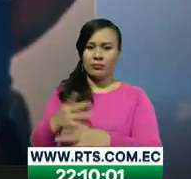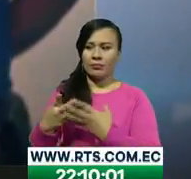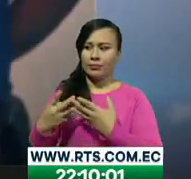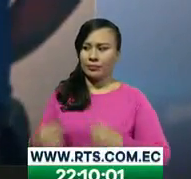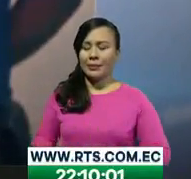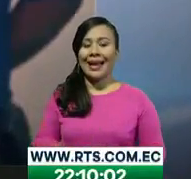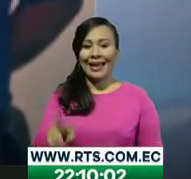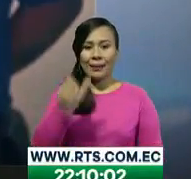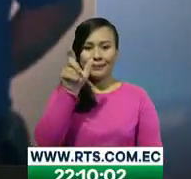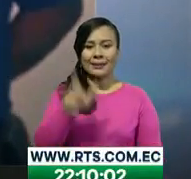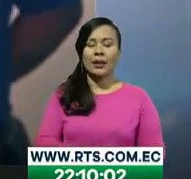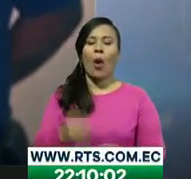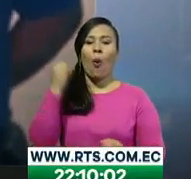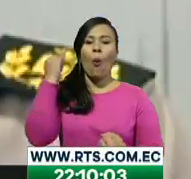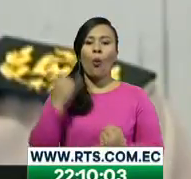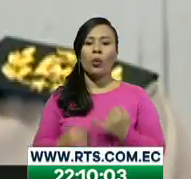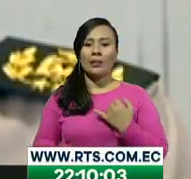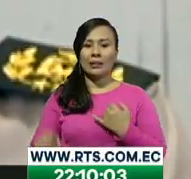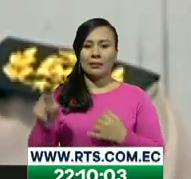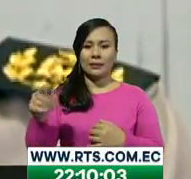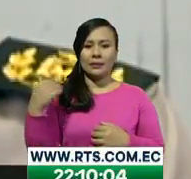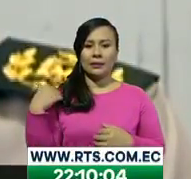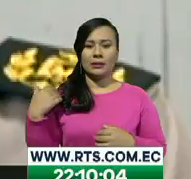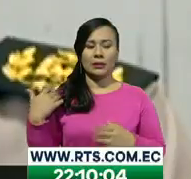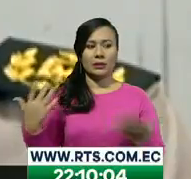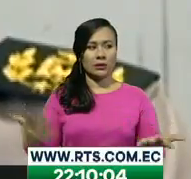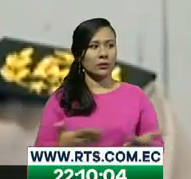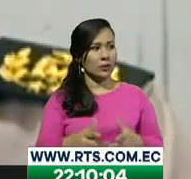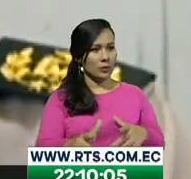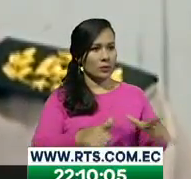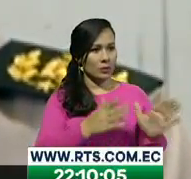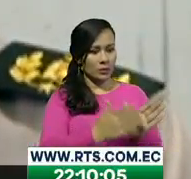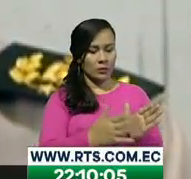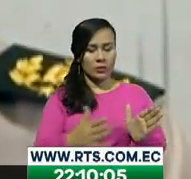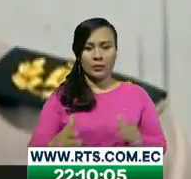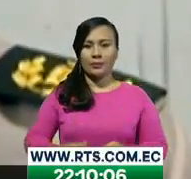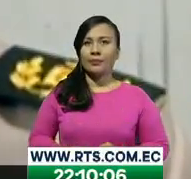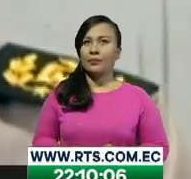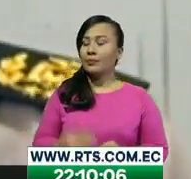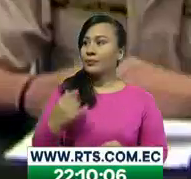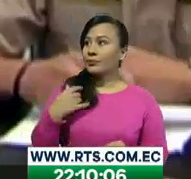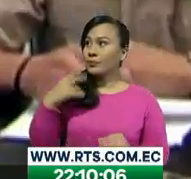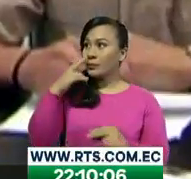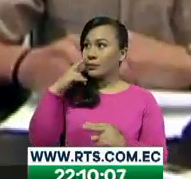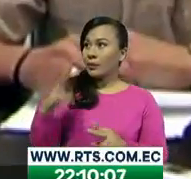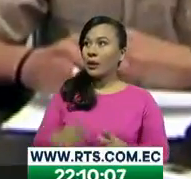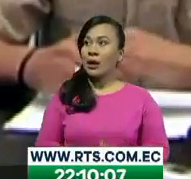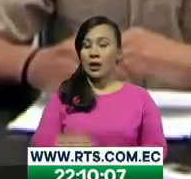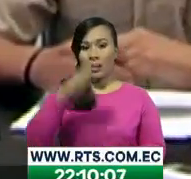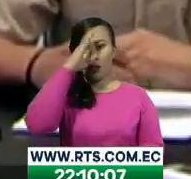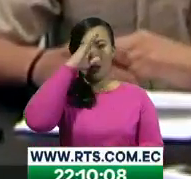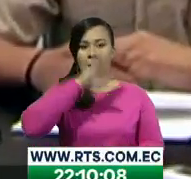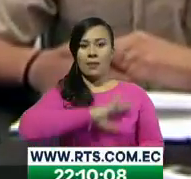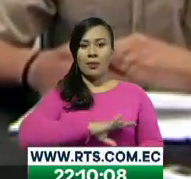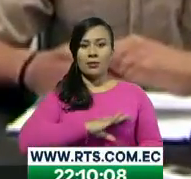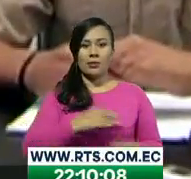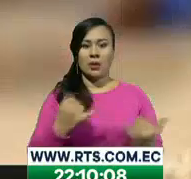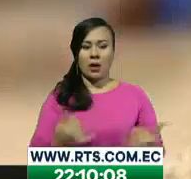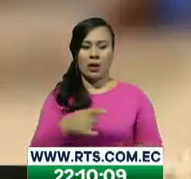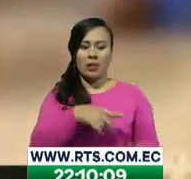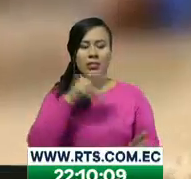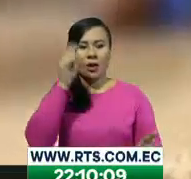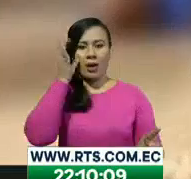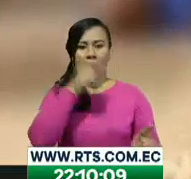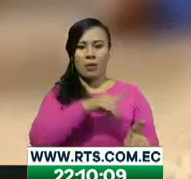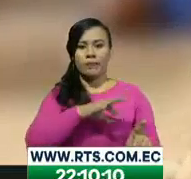el último propietario que consta en el registro y tiene un antecedente penal por robo. La policía descarta el robo.